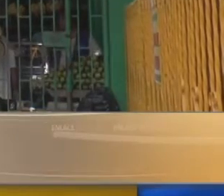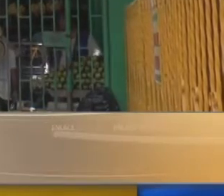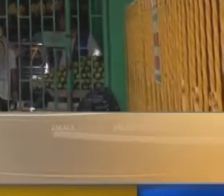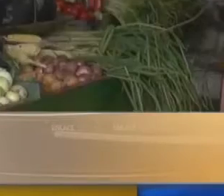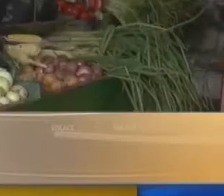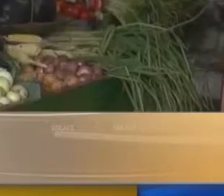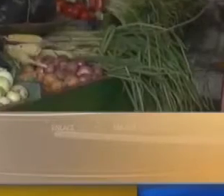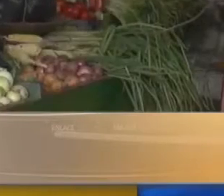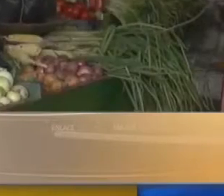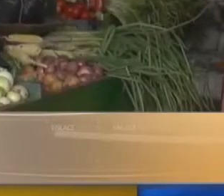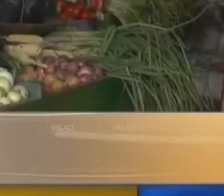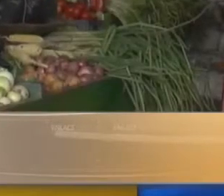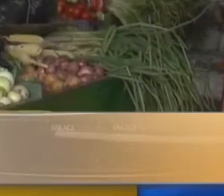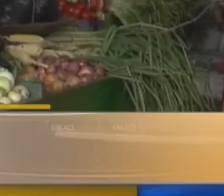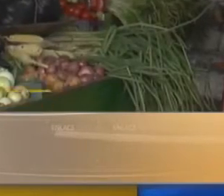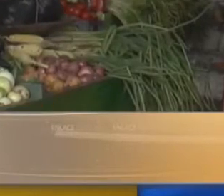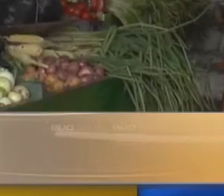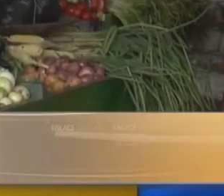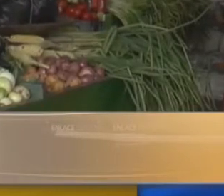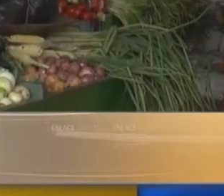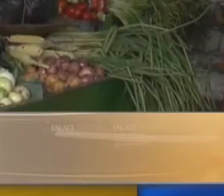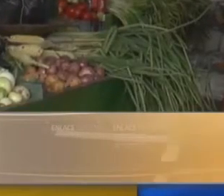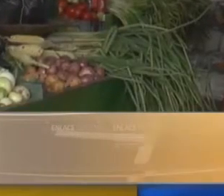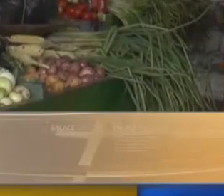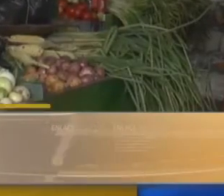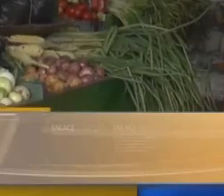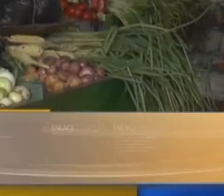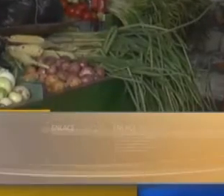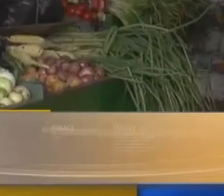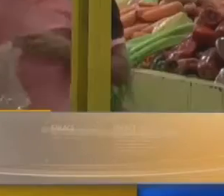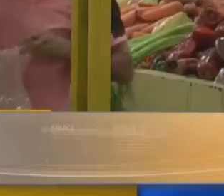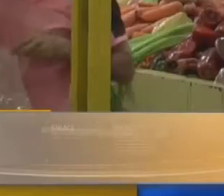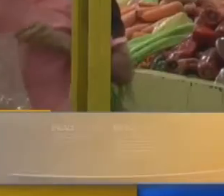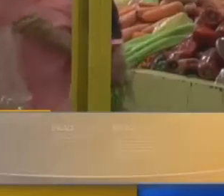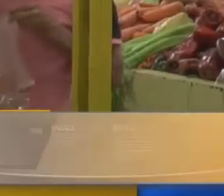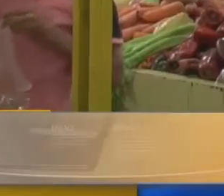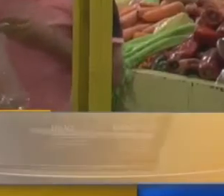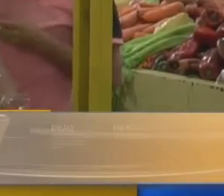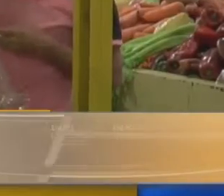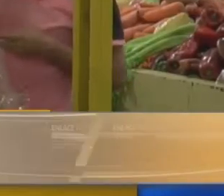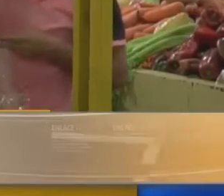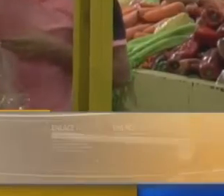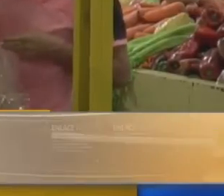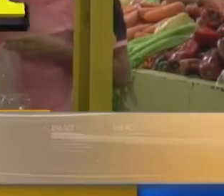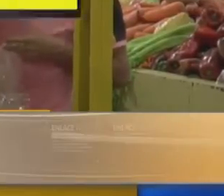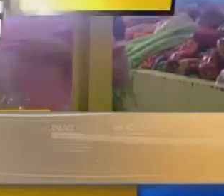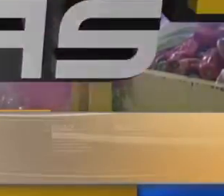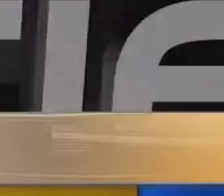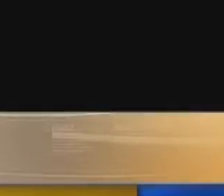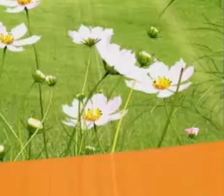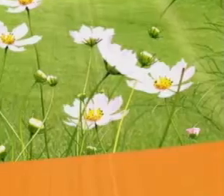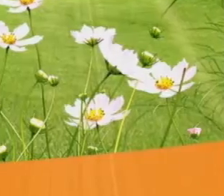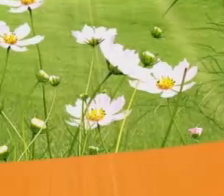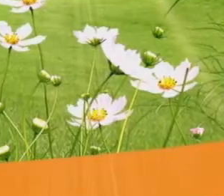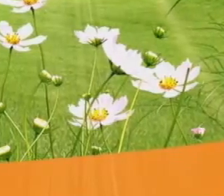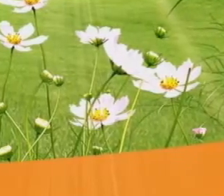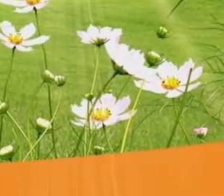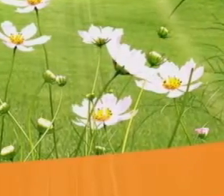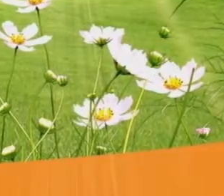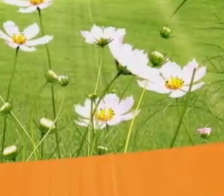de Torcoroma estará celebrando sus bodas de oro. Invitan a la comunidad a celebrar juntos sus 50 años de servicio a Barranca Bermeja. Con